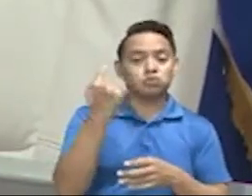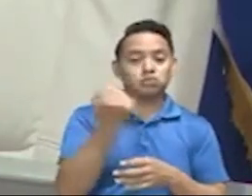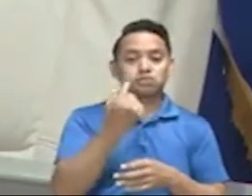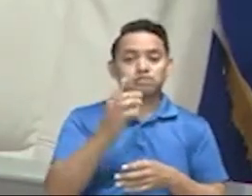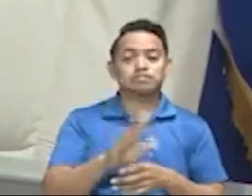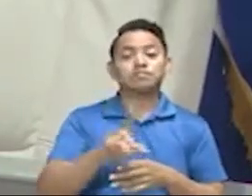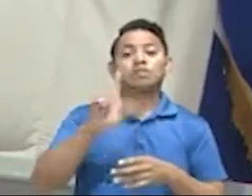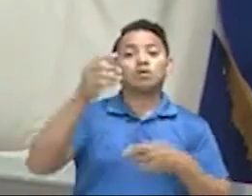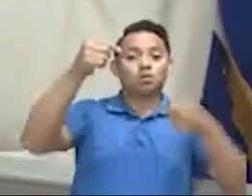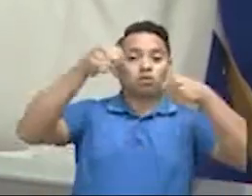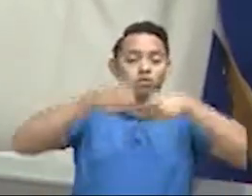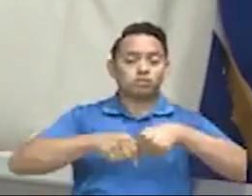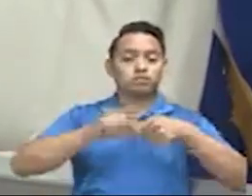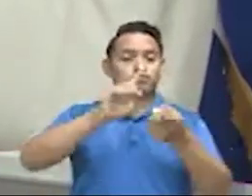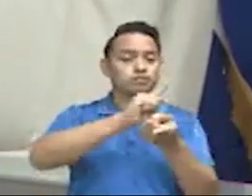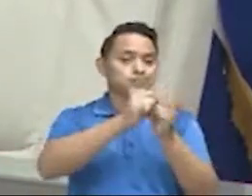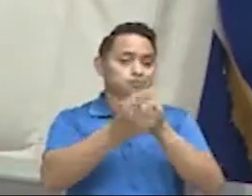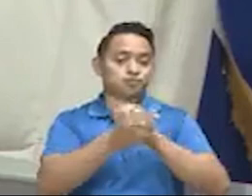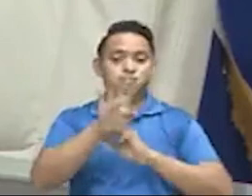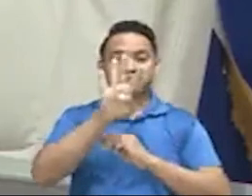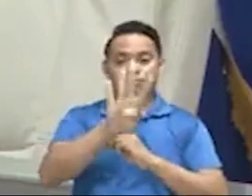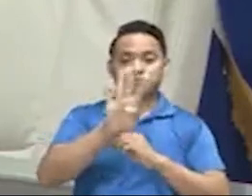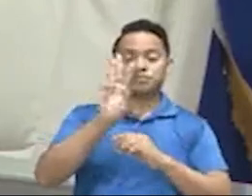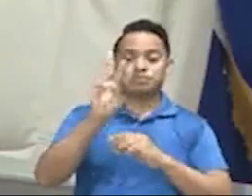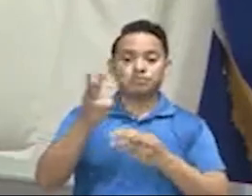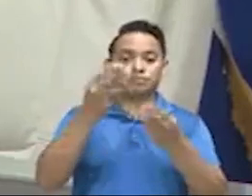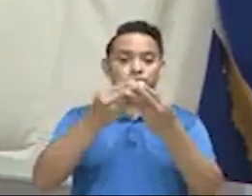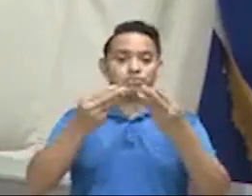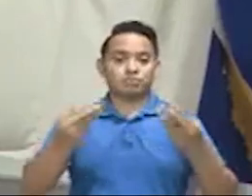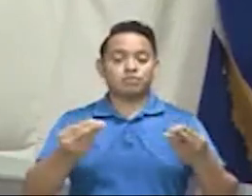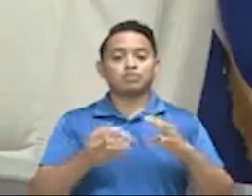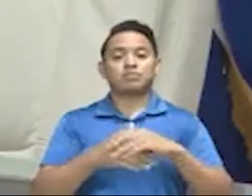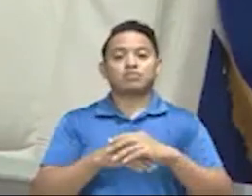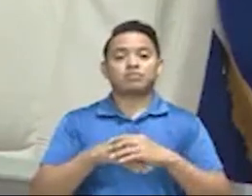Ahora tenemos 43 mamógrafos.